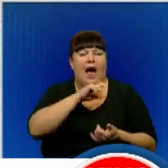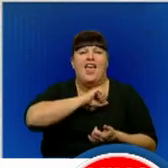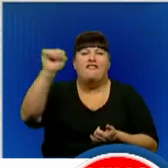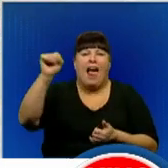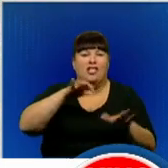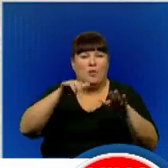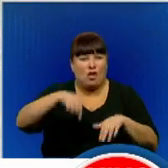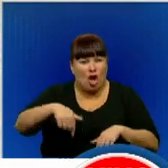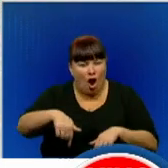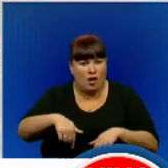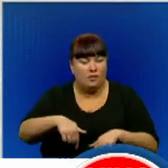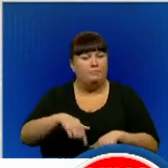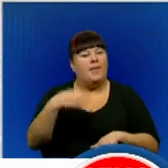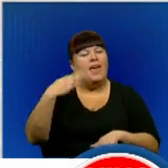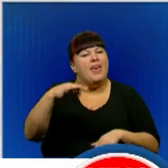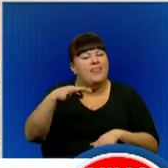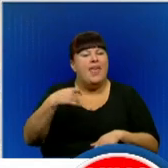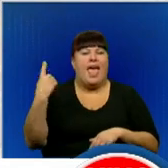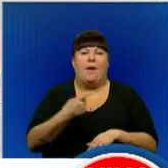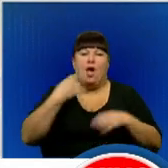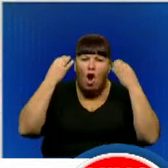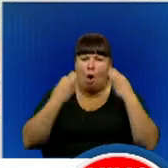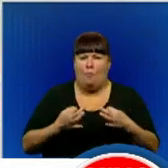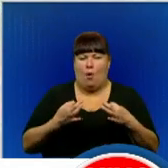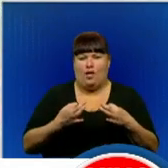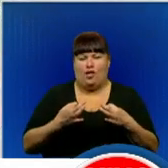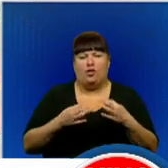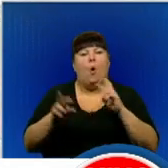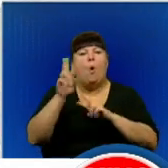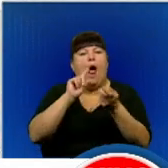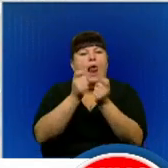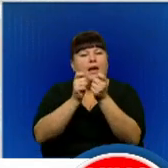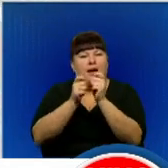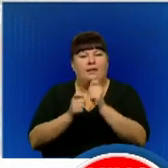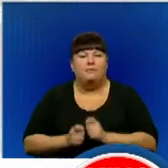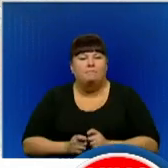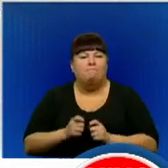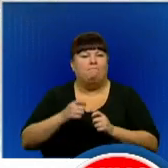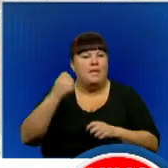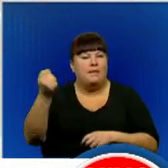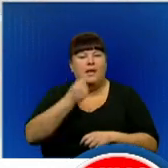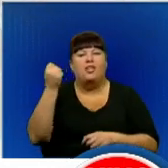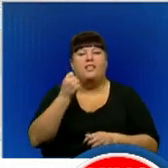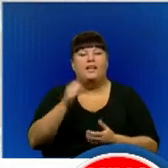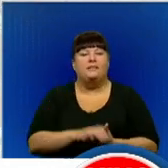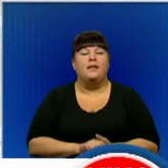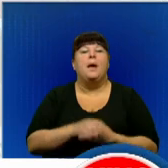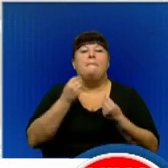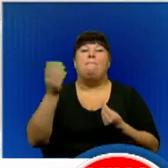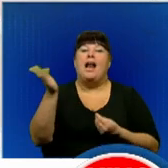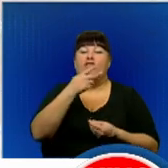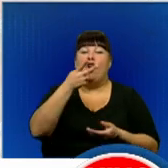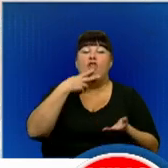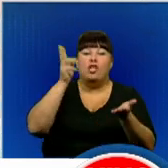actuales debemos comprometernos a realizar las modificaciones necesarias para que todos los